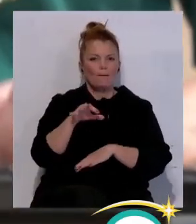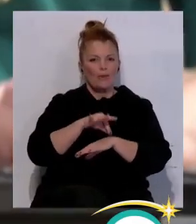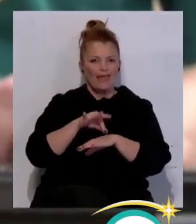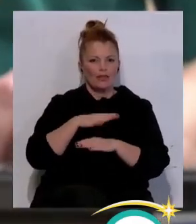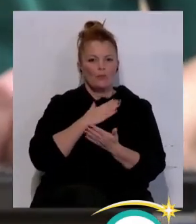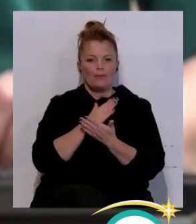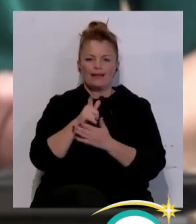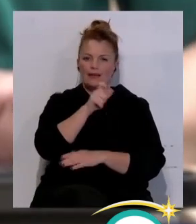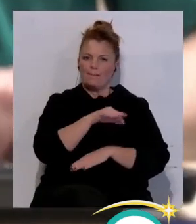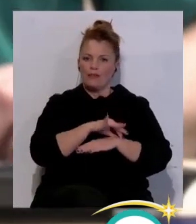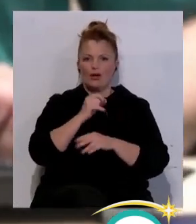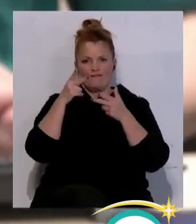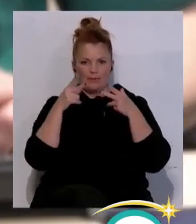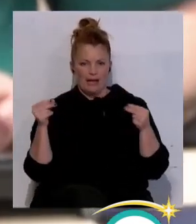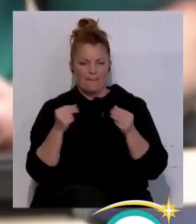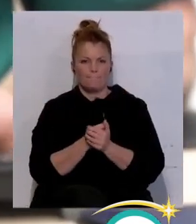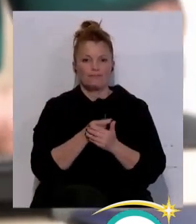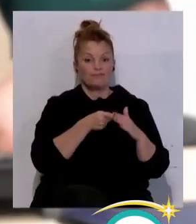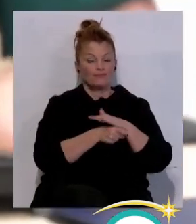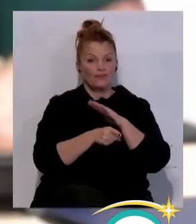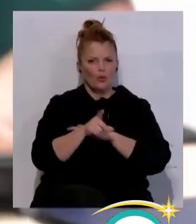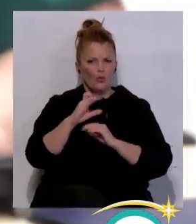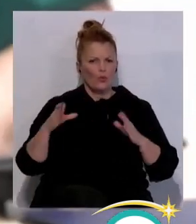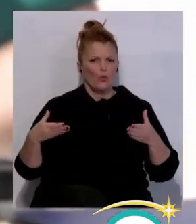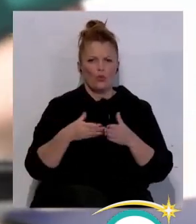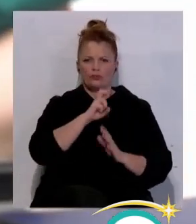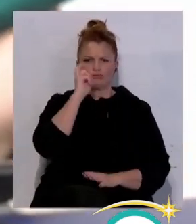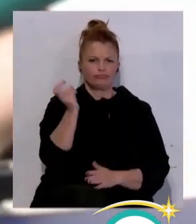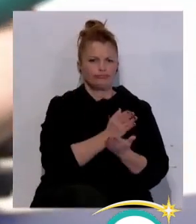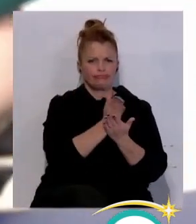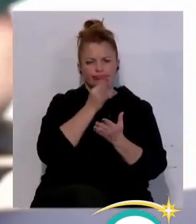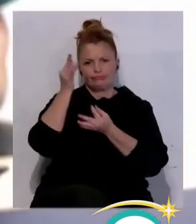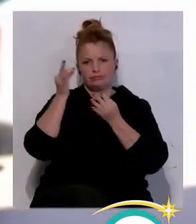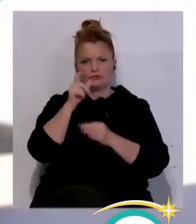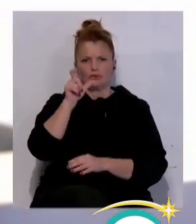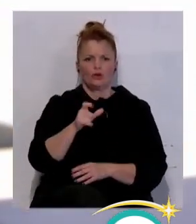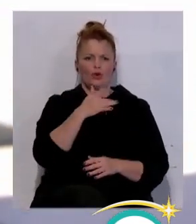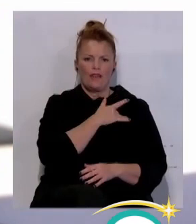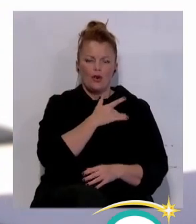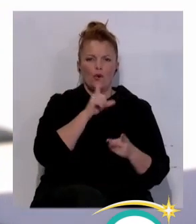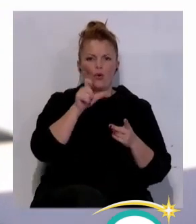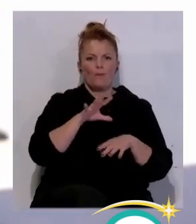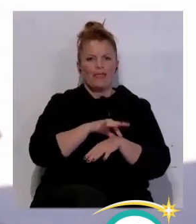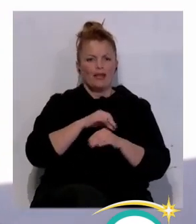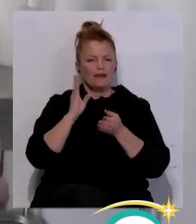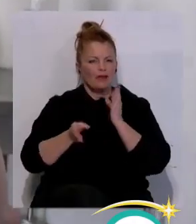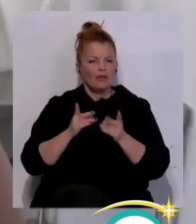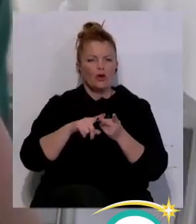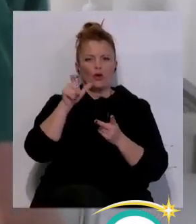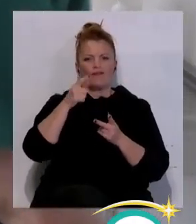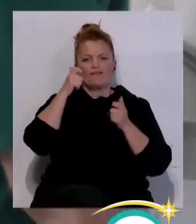parte de médicos y enfermeras. La gestiona un equipo multidisciplinar formado por un cardiólogo, una médica rehabilitadora,